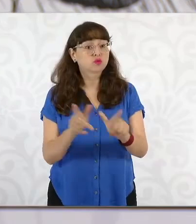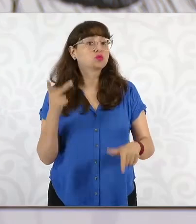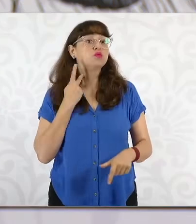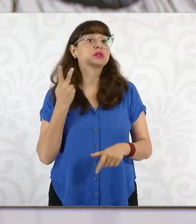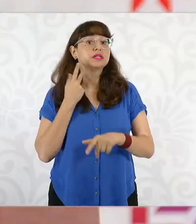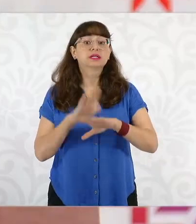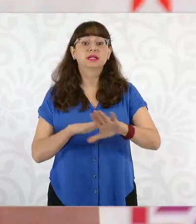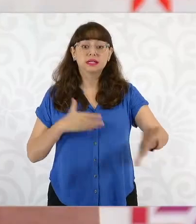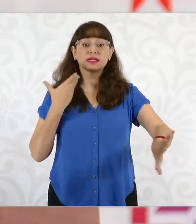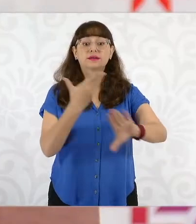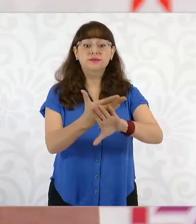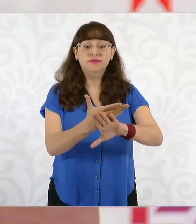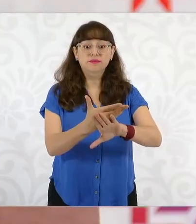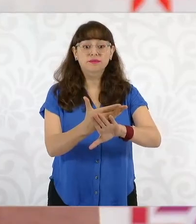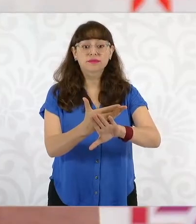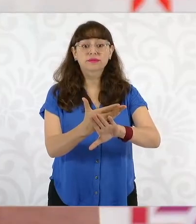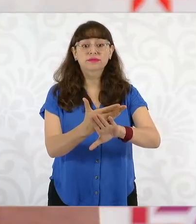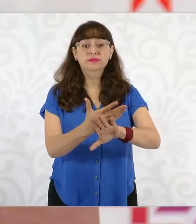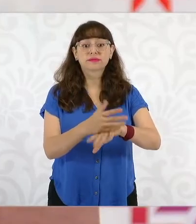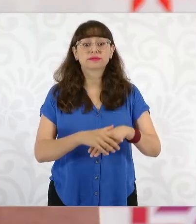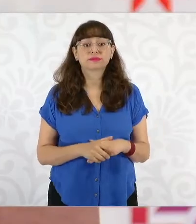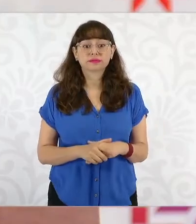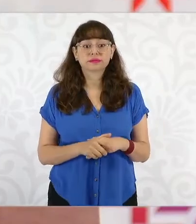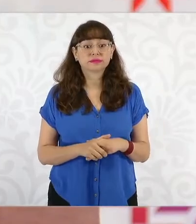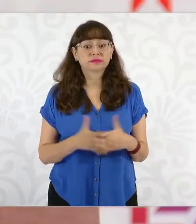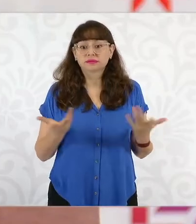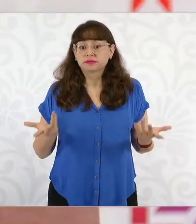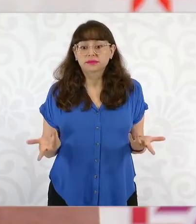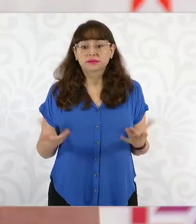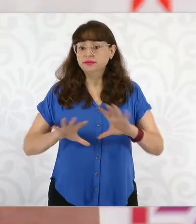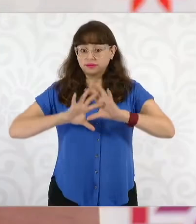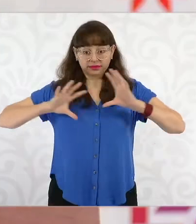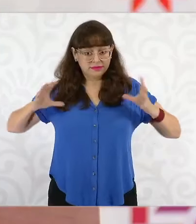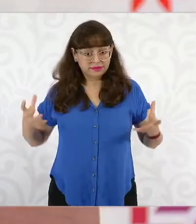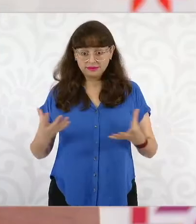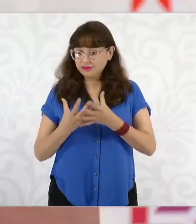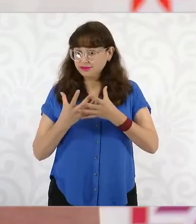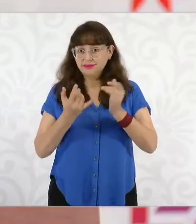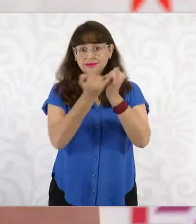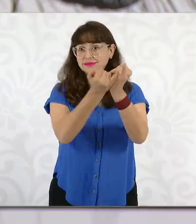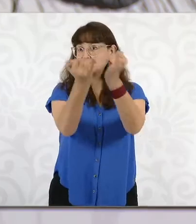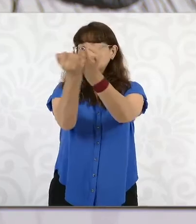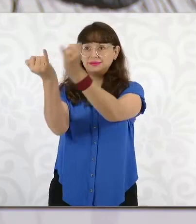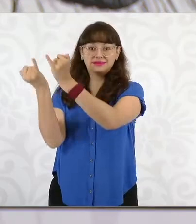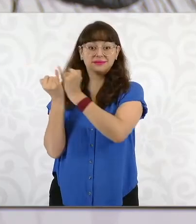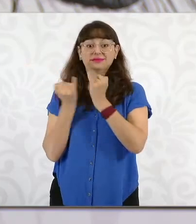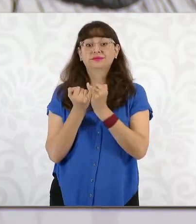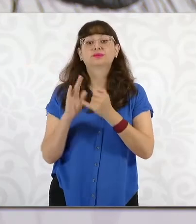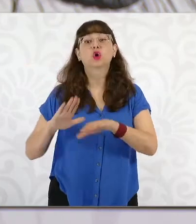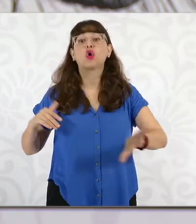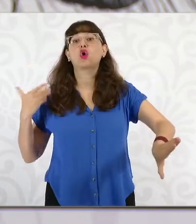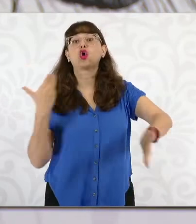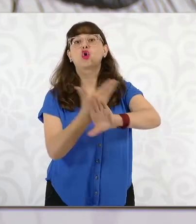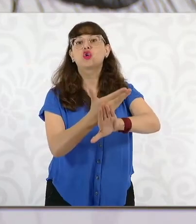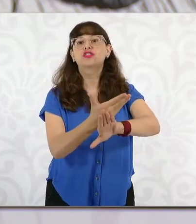político, sino actúan en todo el mundo y particularmente contra